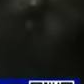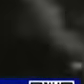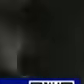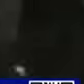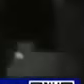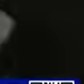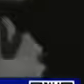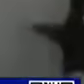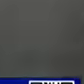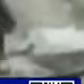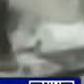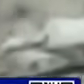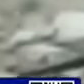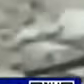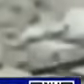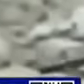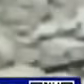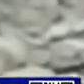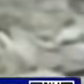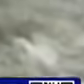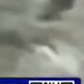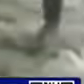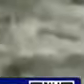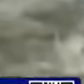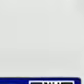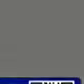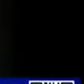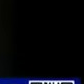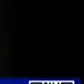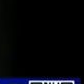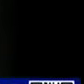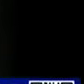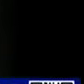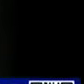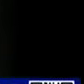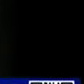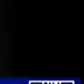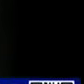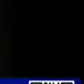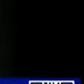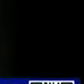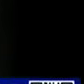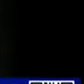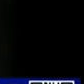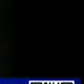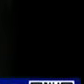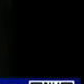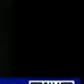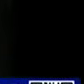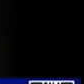hecho histórico marcó el 10 de diciembre de 1948. En pocas horas más,